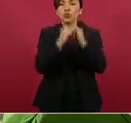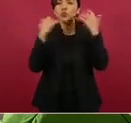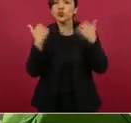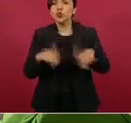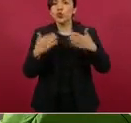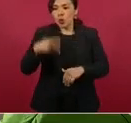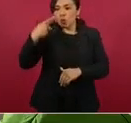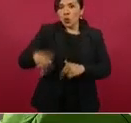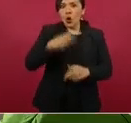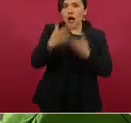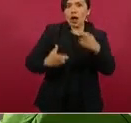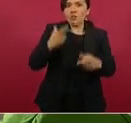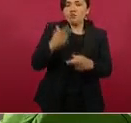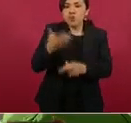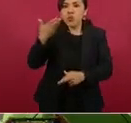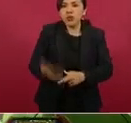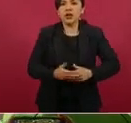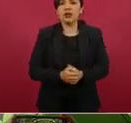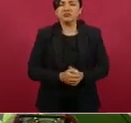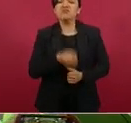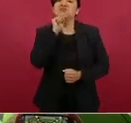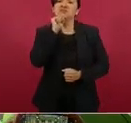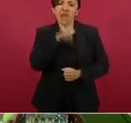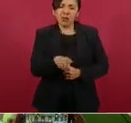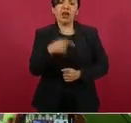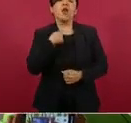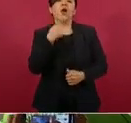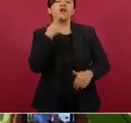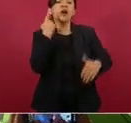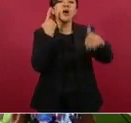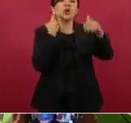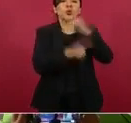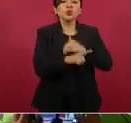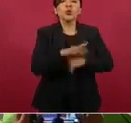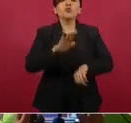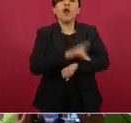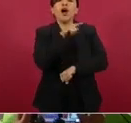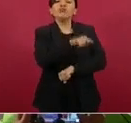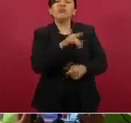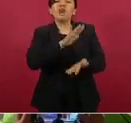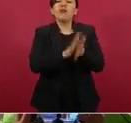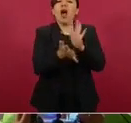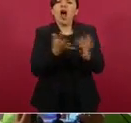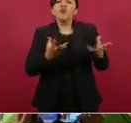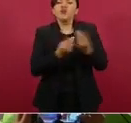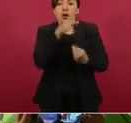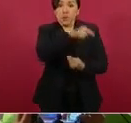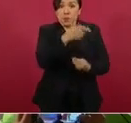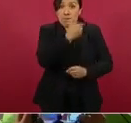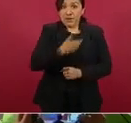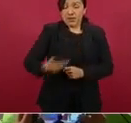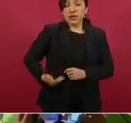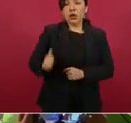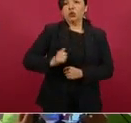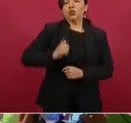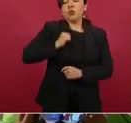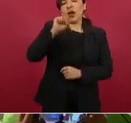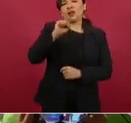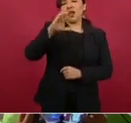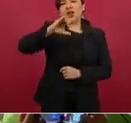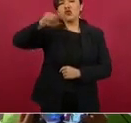la República. Acuso también, por complicidad, al presidente de la Suprema Corte